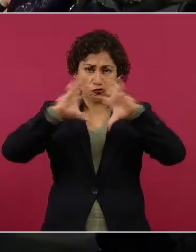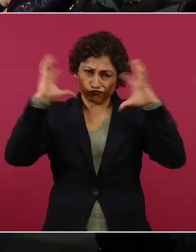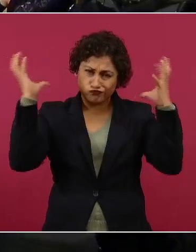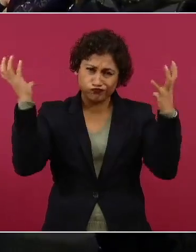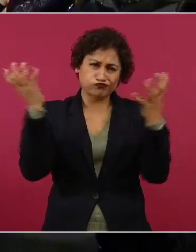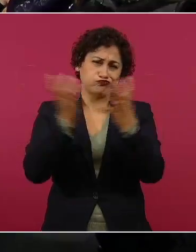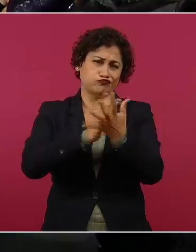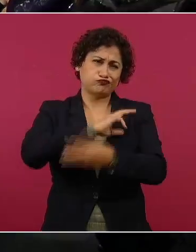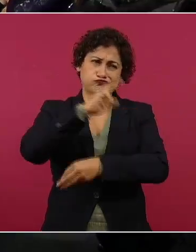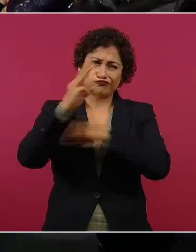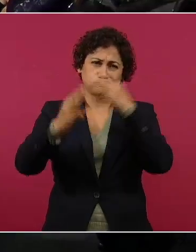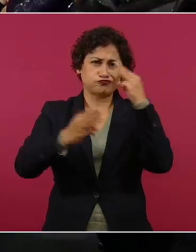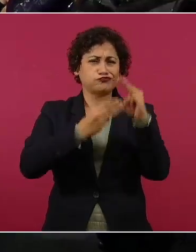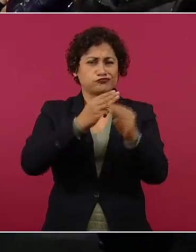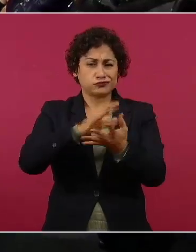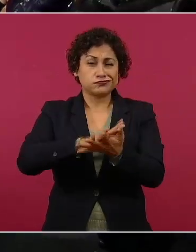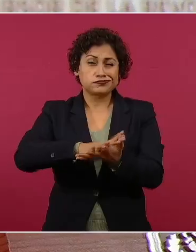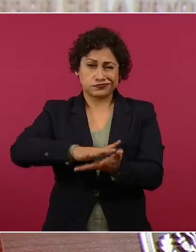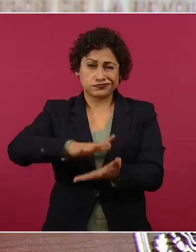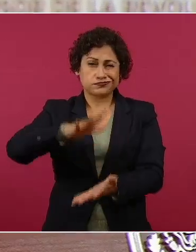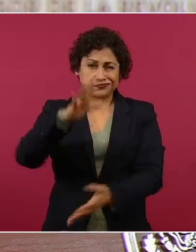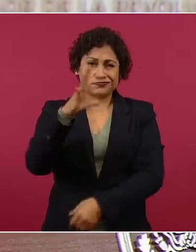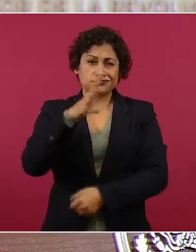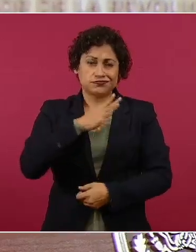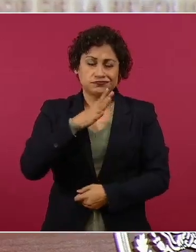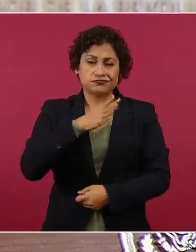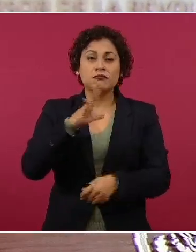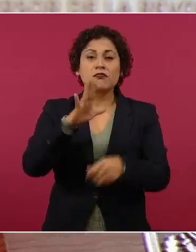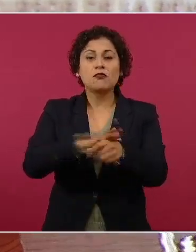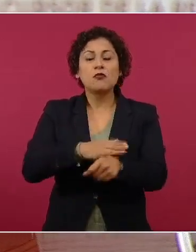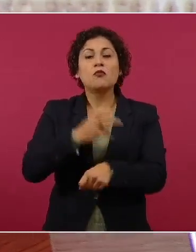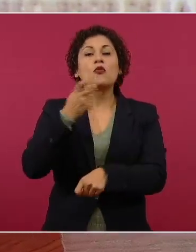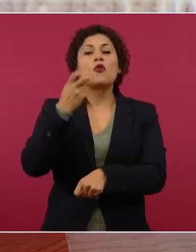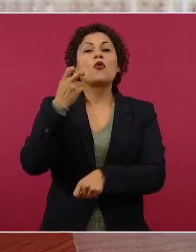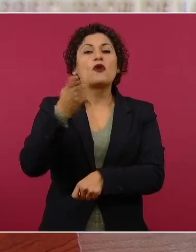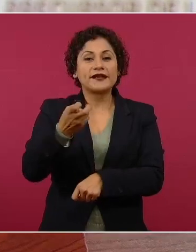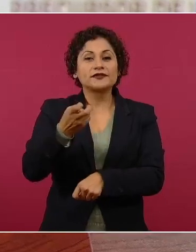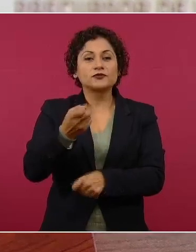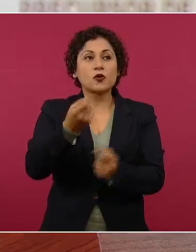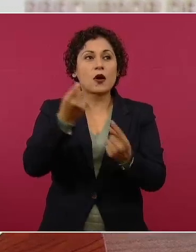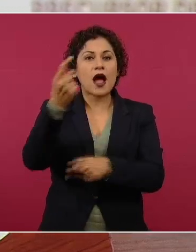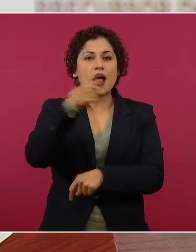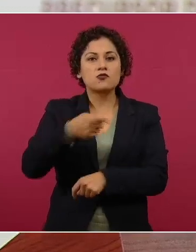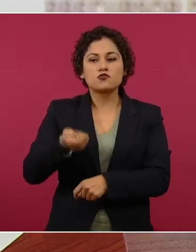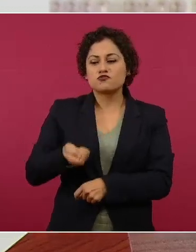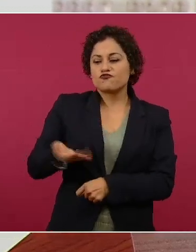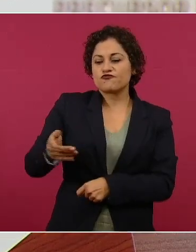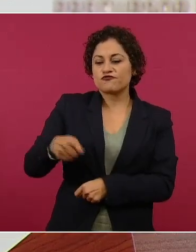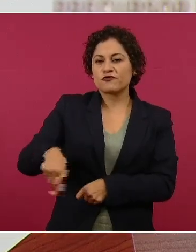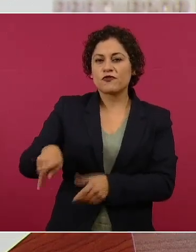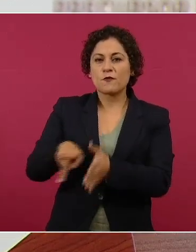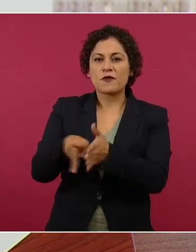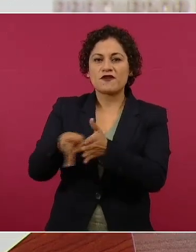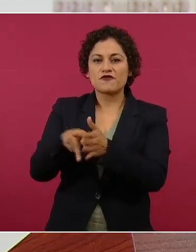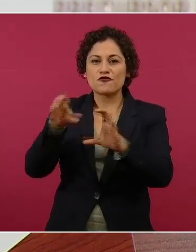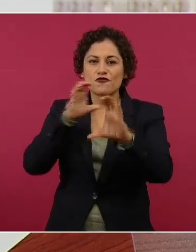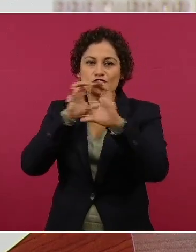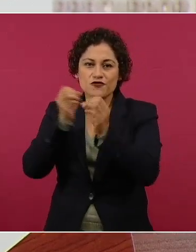Por eso se llegó a decir el cuarto poder, pero no.